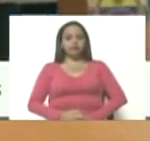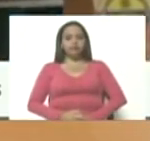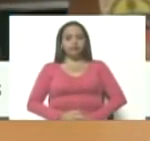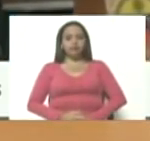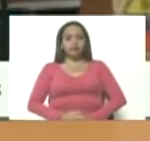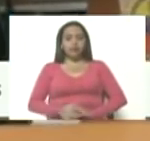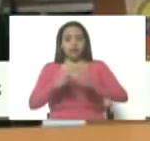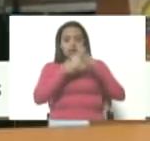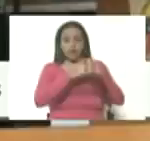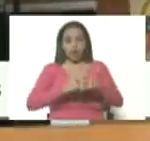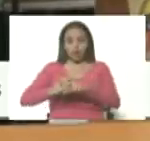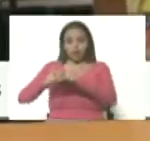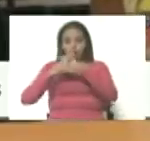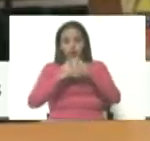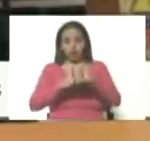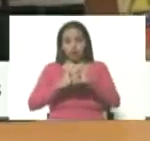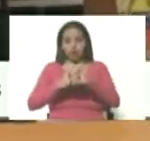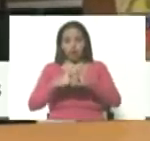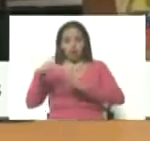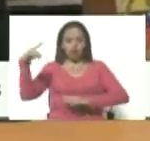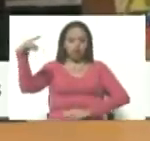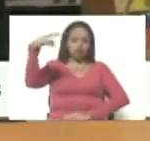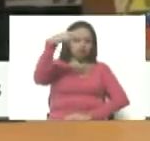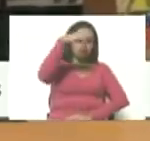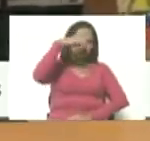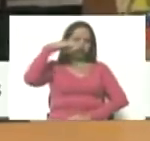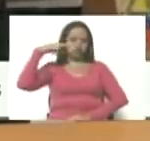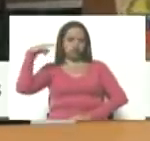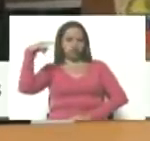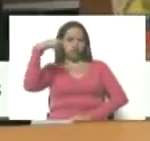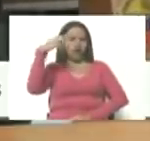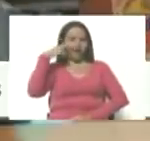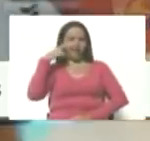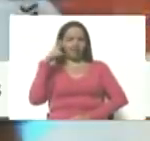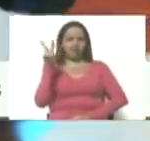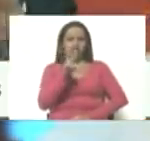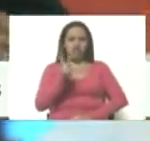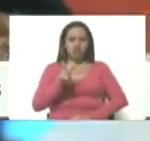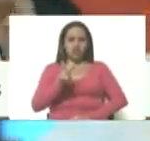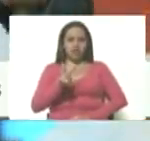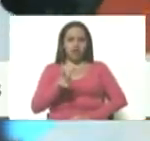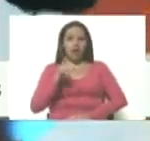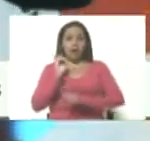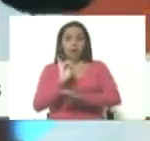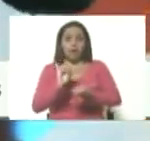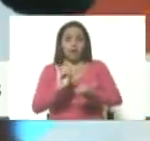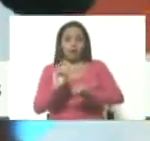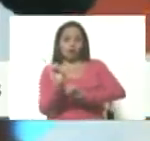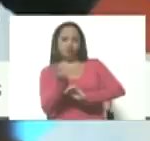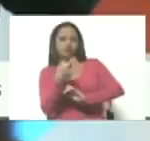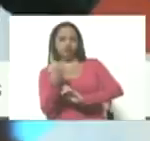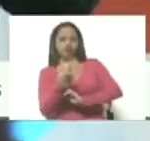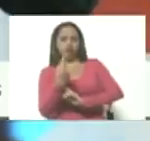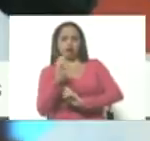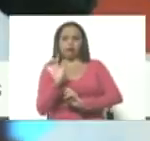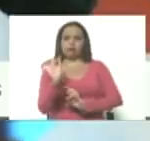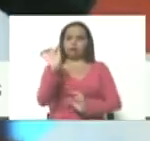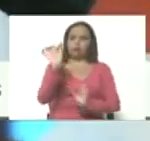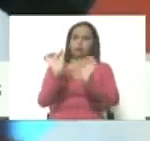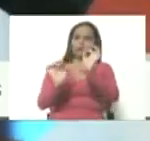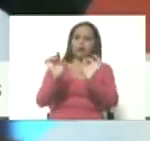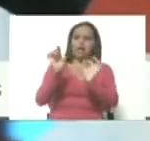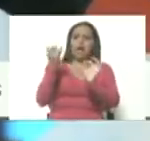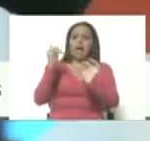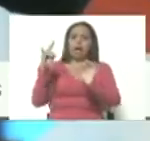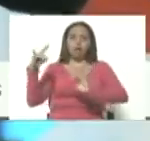de los Estados Unidos de Norteamérica sobrevolando el espacio aéreo. Lo detectaron los mismos radares, tres radares marca Westinghouse